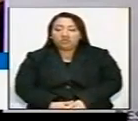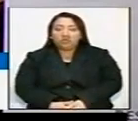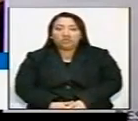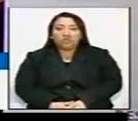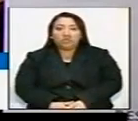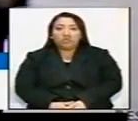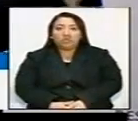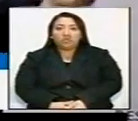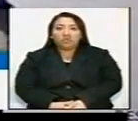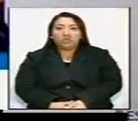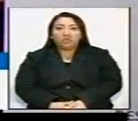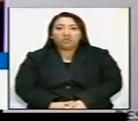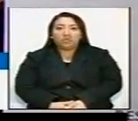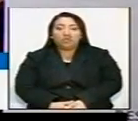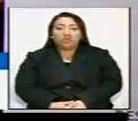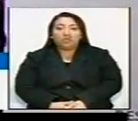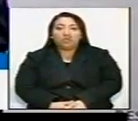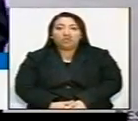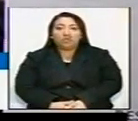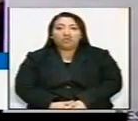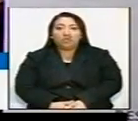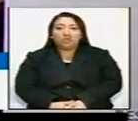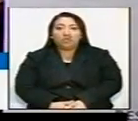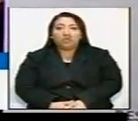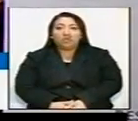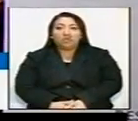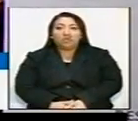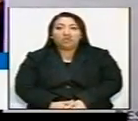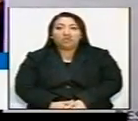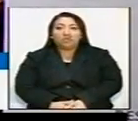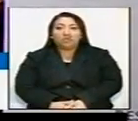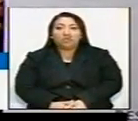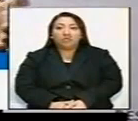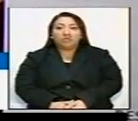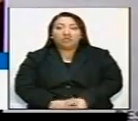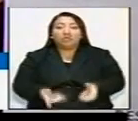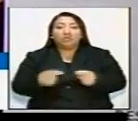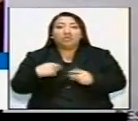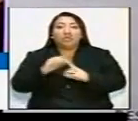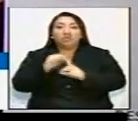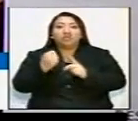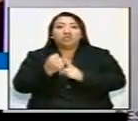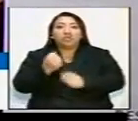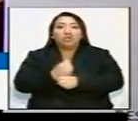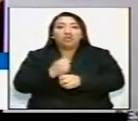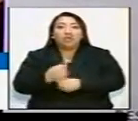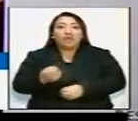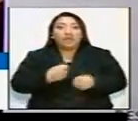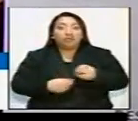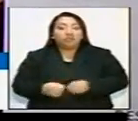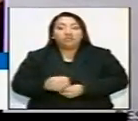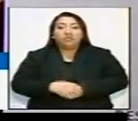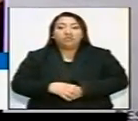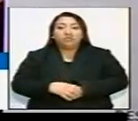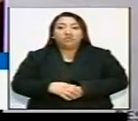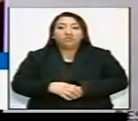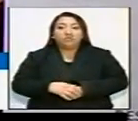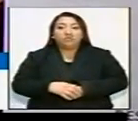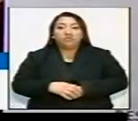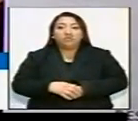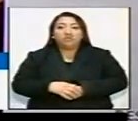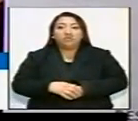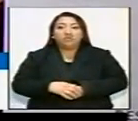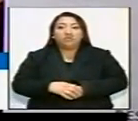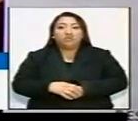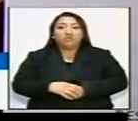más beneficios a través de la investigación, lo cual ayudó bastante a la sociedad a largo plazo. También